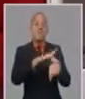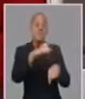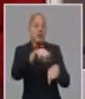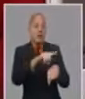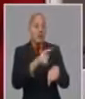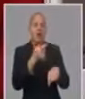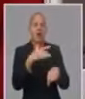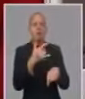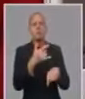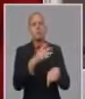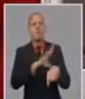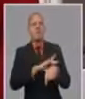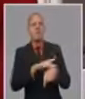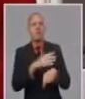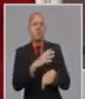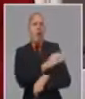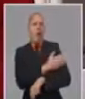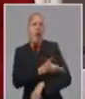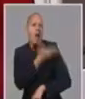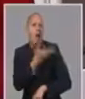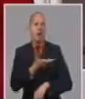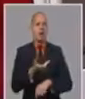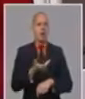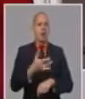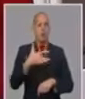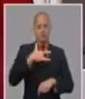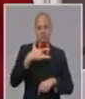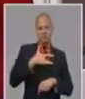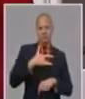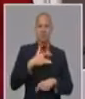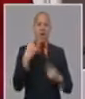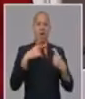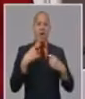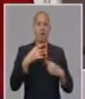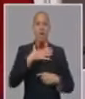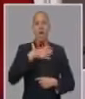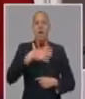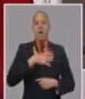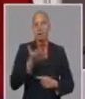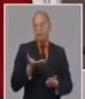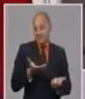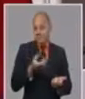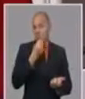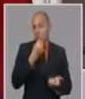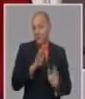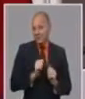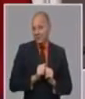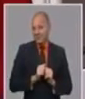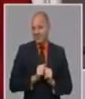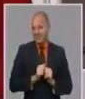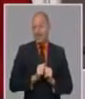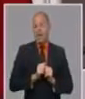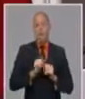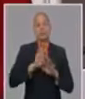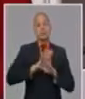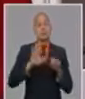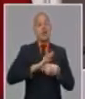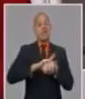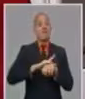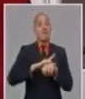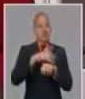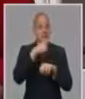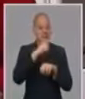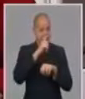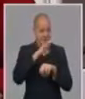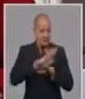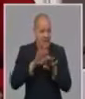quedar. Si alguna de esas comorbilidades pudo tener alguna afectación en medio de la COVID, porque